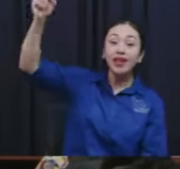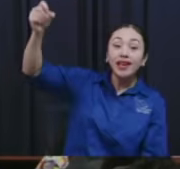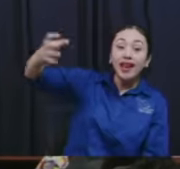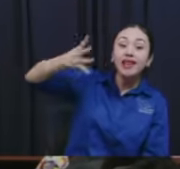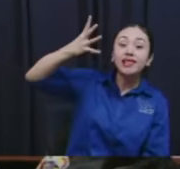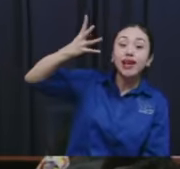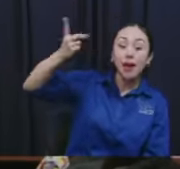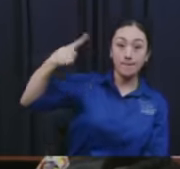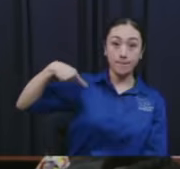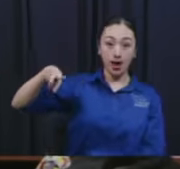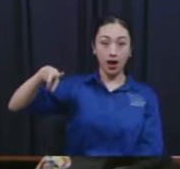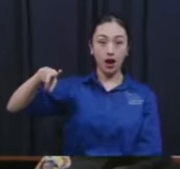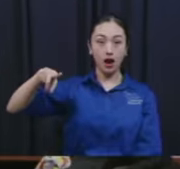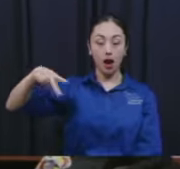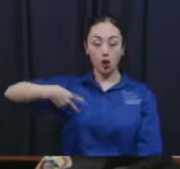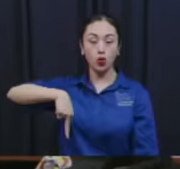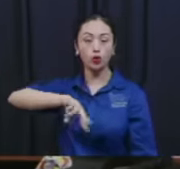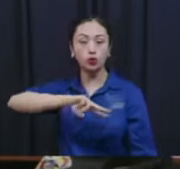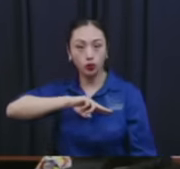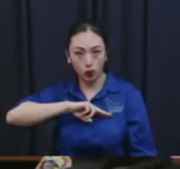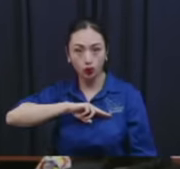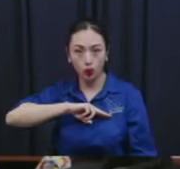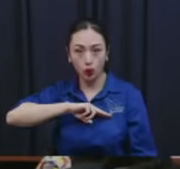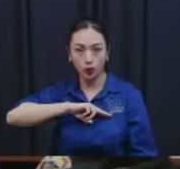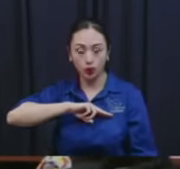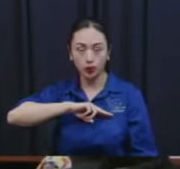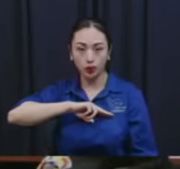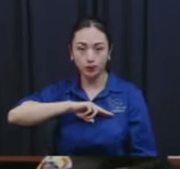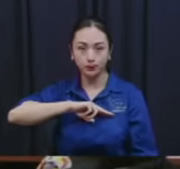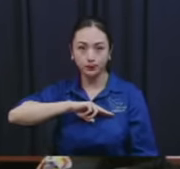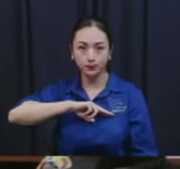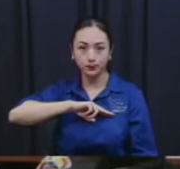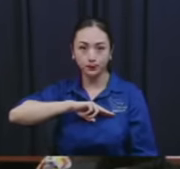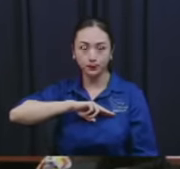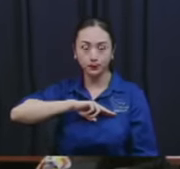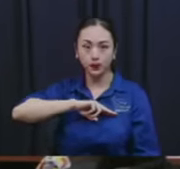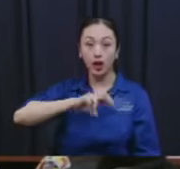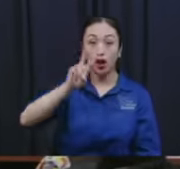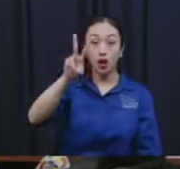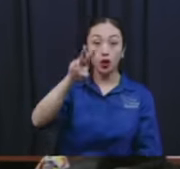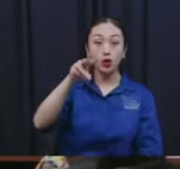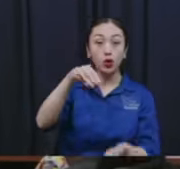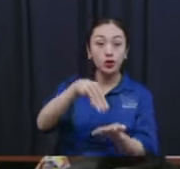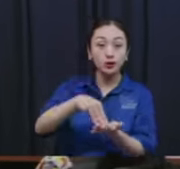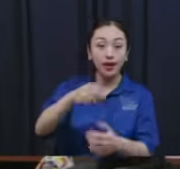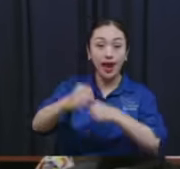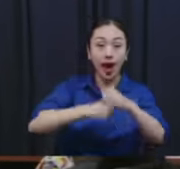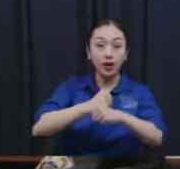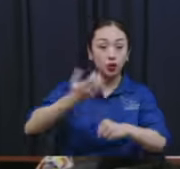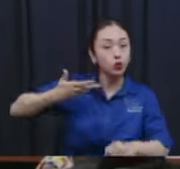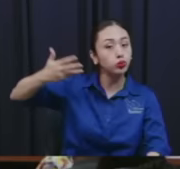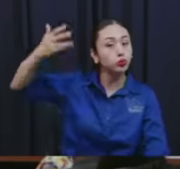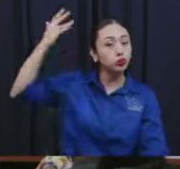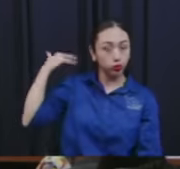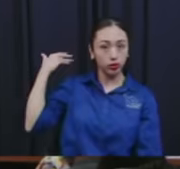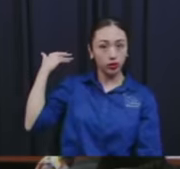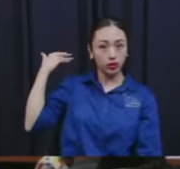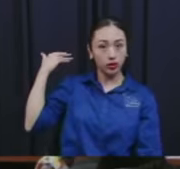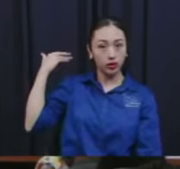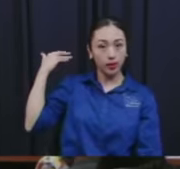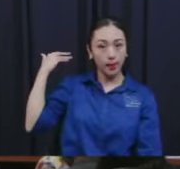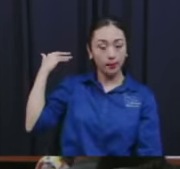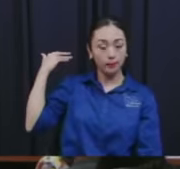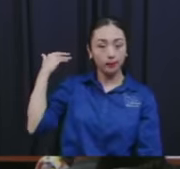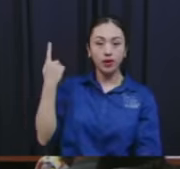nosotros en ese momento bueno digamos en ese momento 2000 años ahí entramos nosotros pero